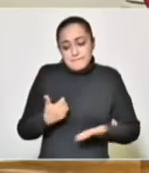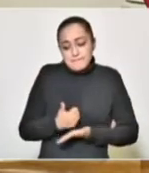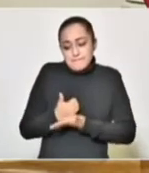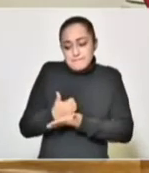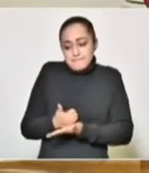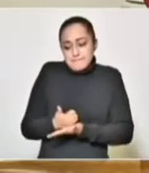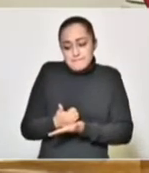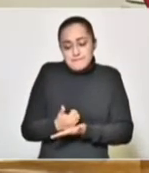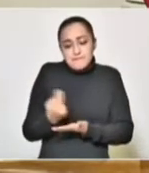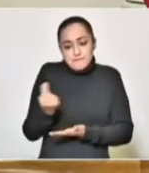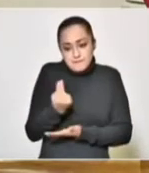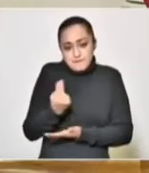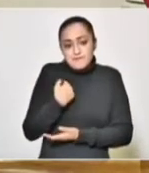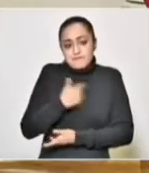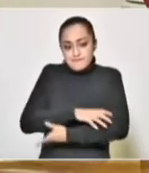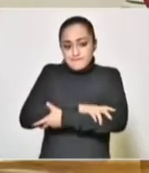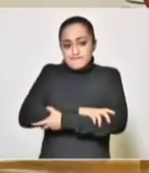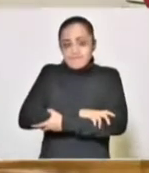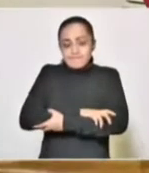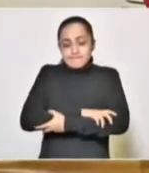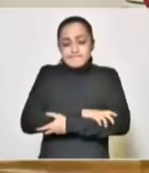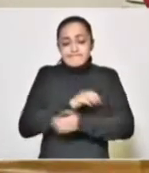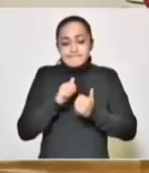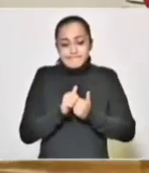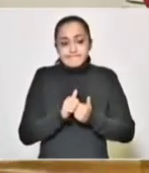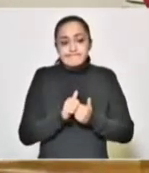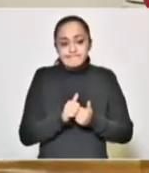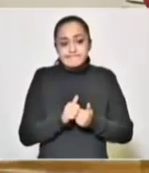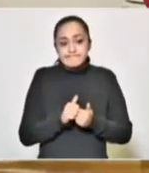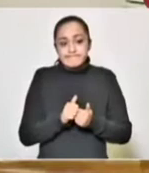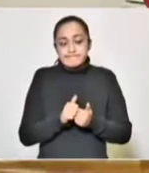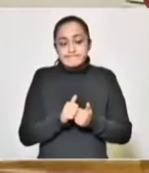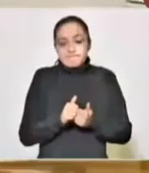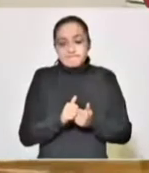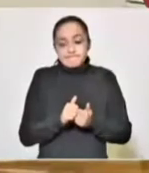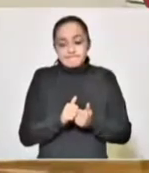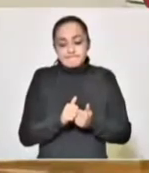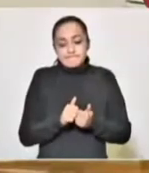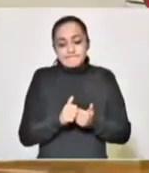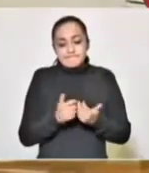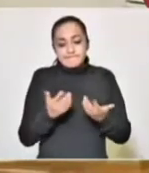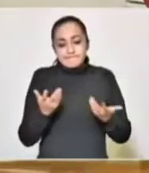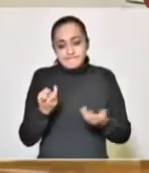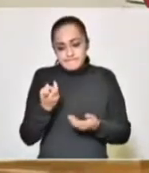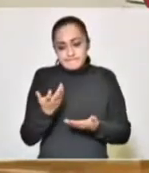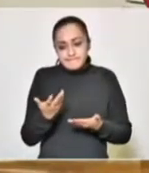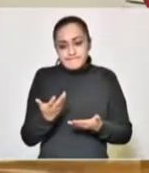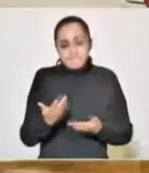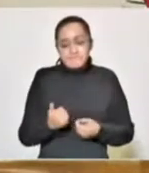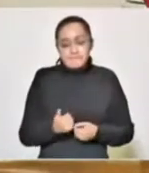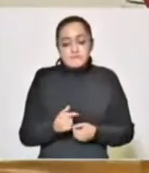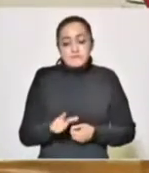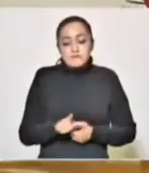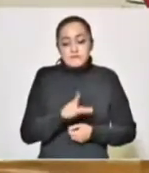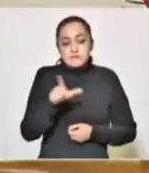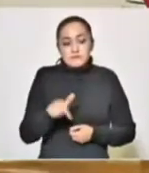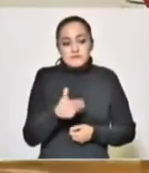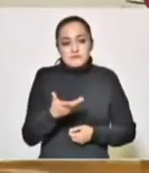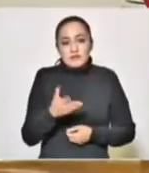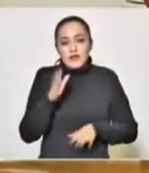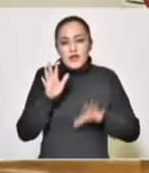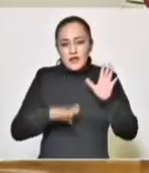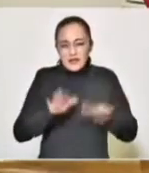y nuestra solidaridad en este y luego me da